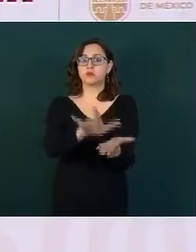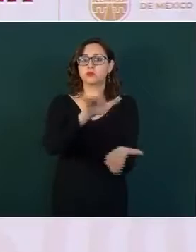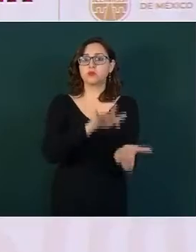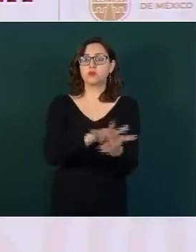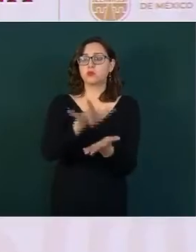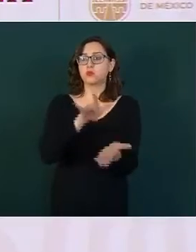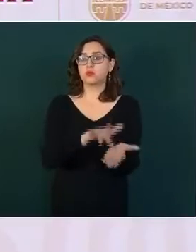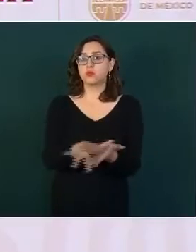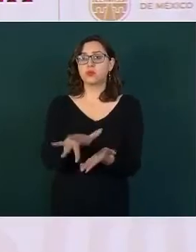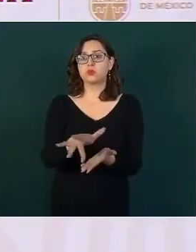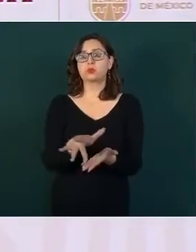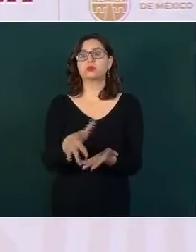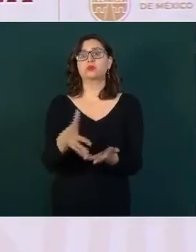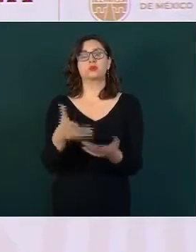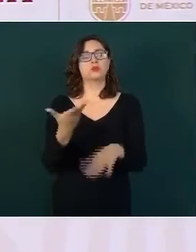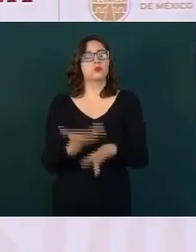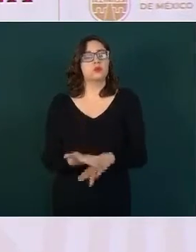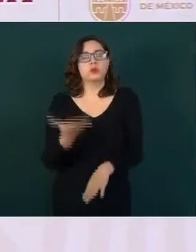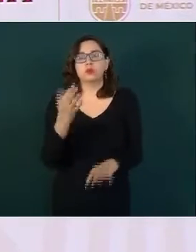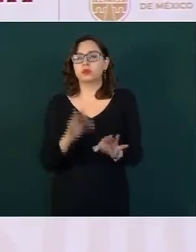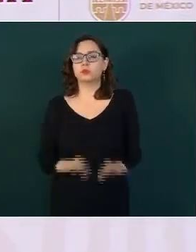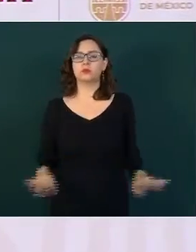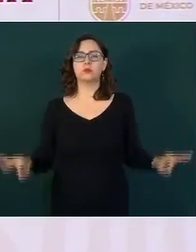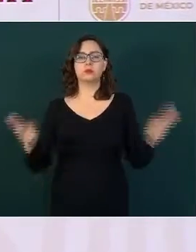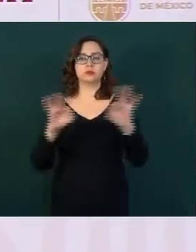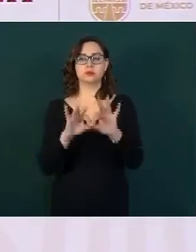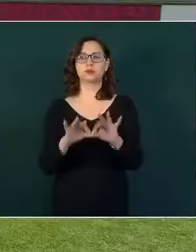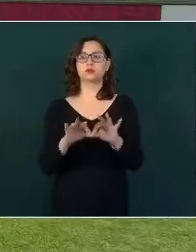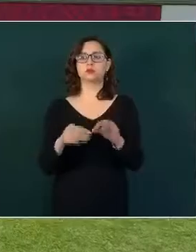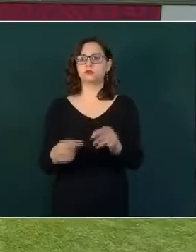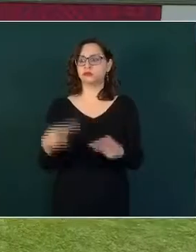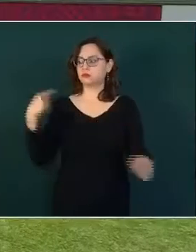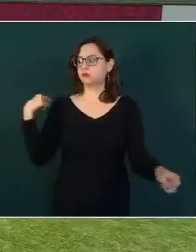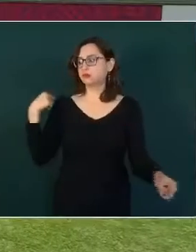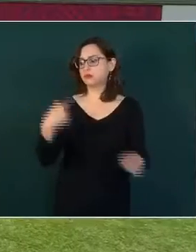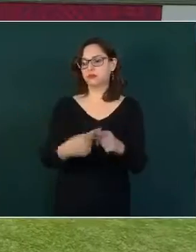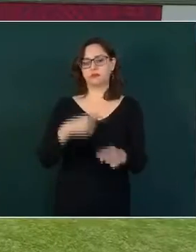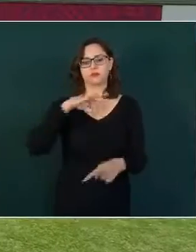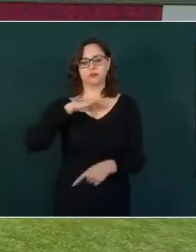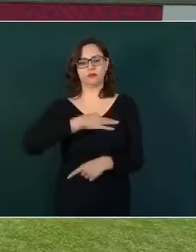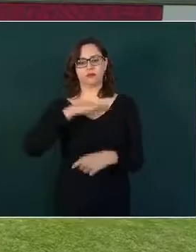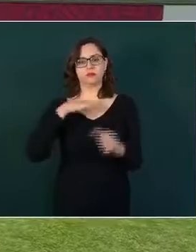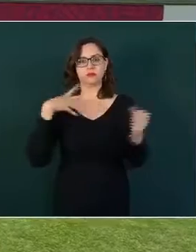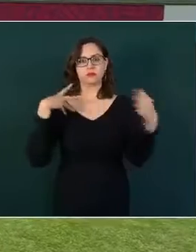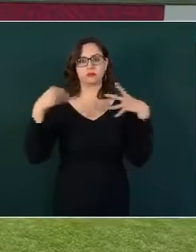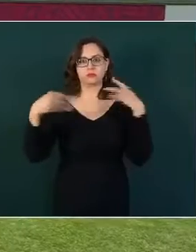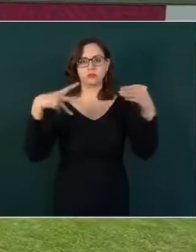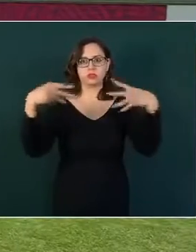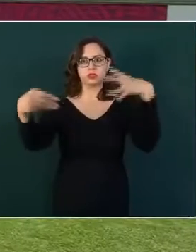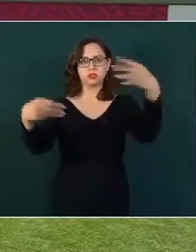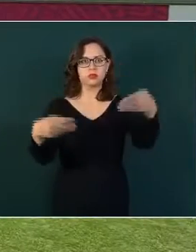ha sido fundamental para hacer frente a la pandemia,